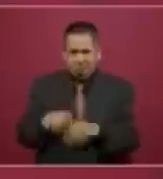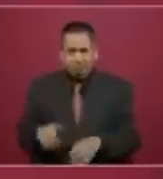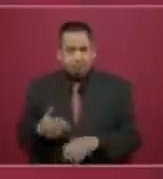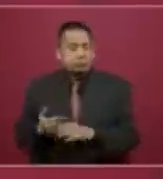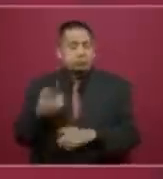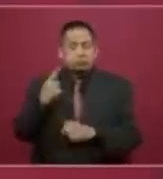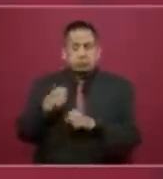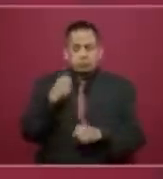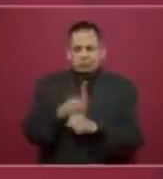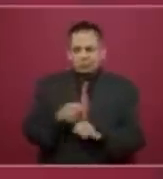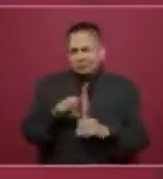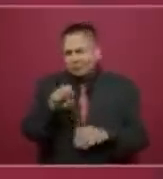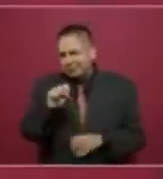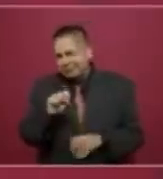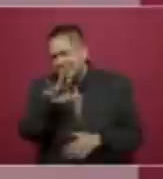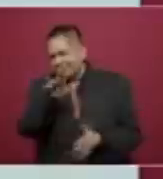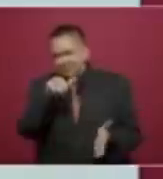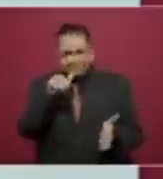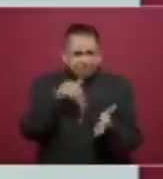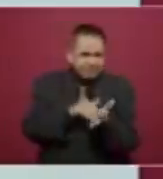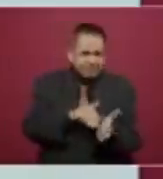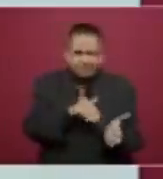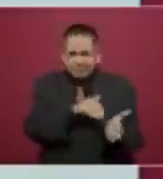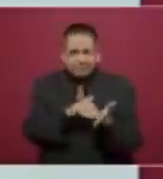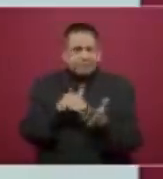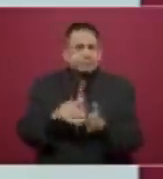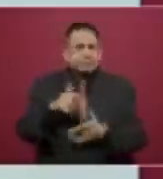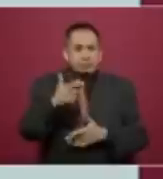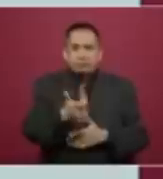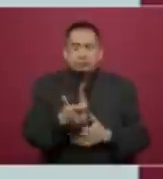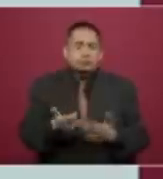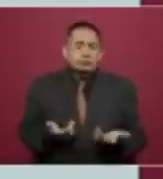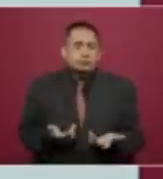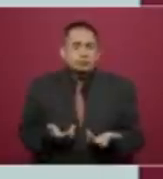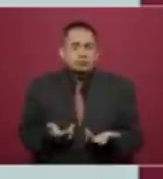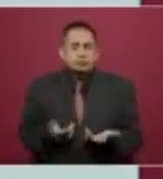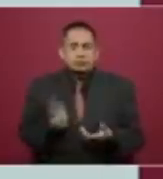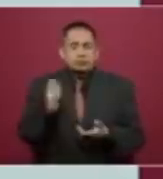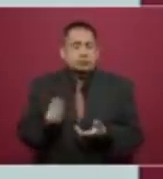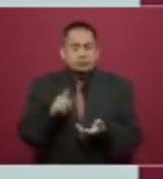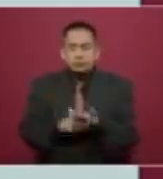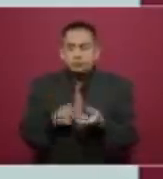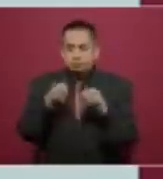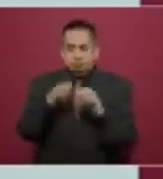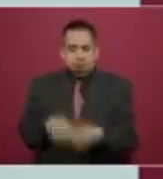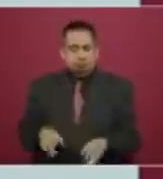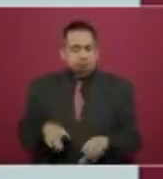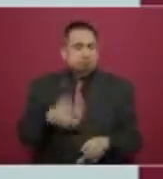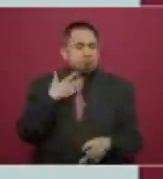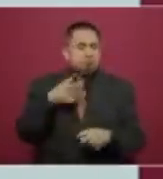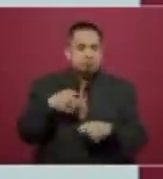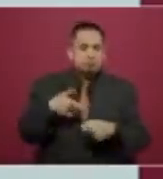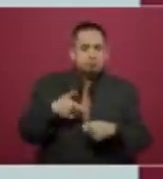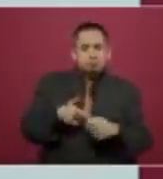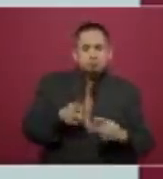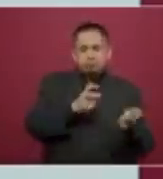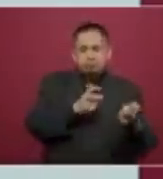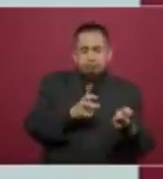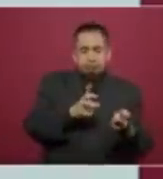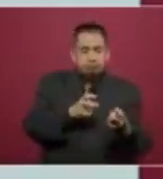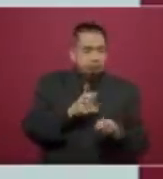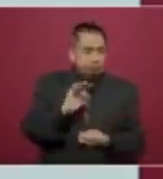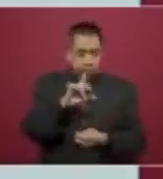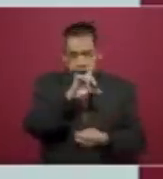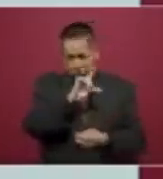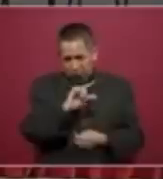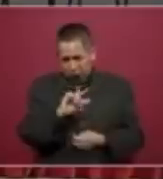pasado, 65 mil millones de pesos representó este robo de combustibles. Si seguimos como